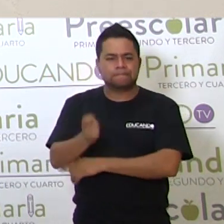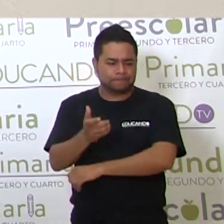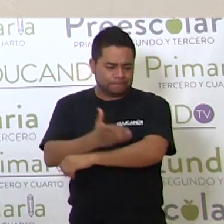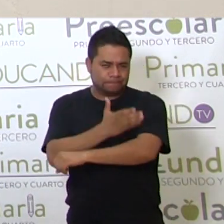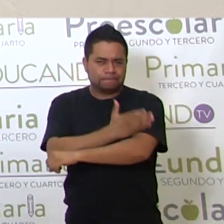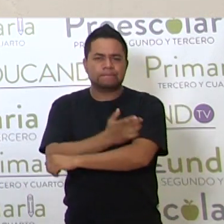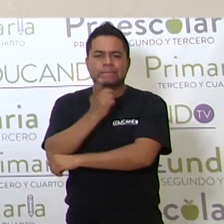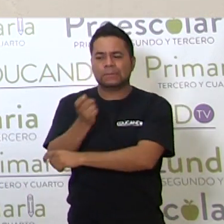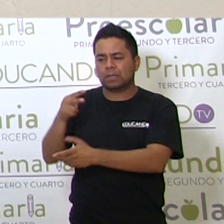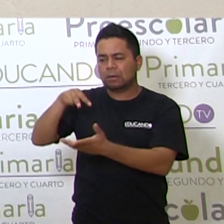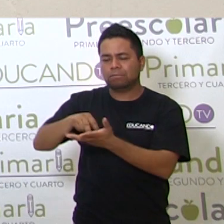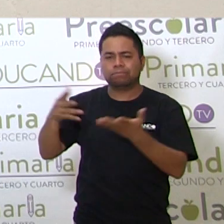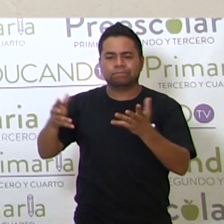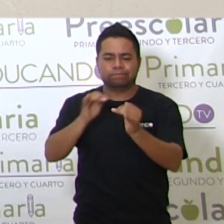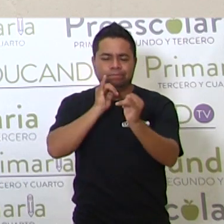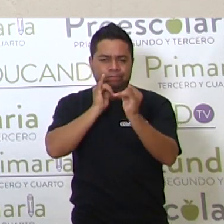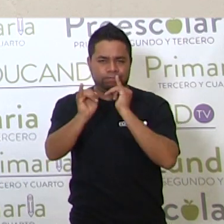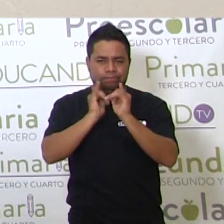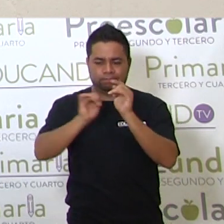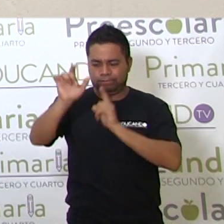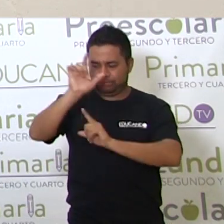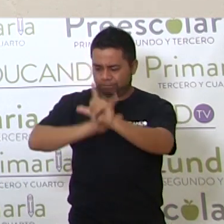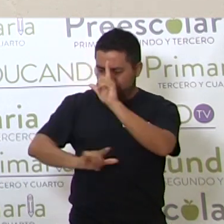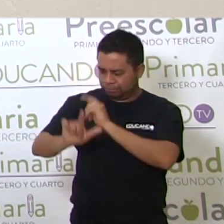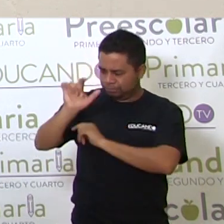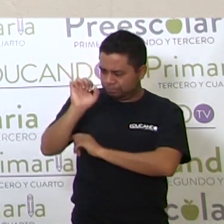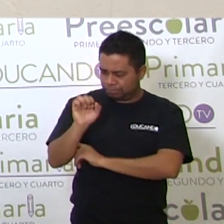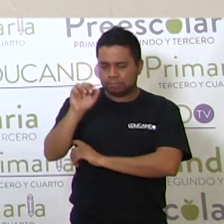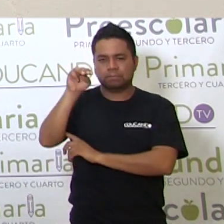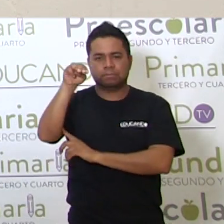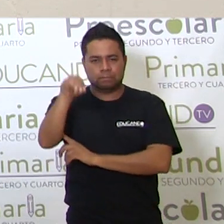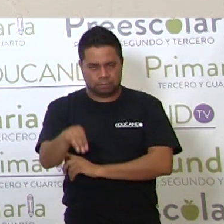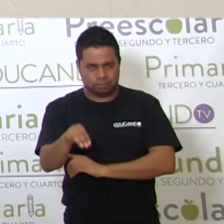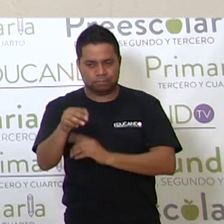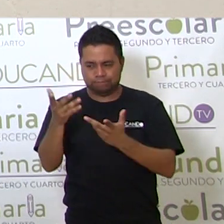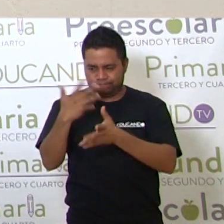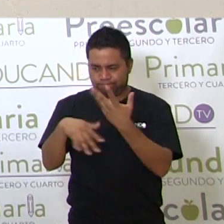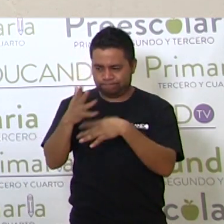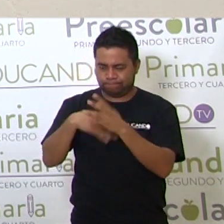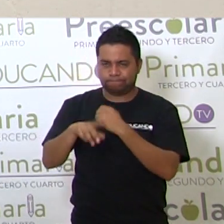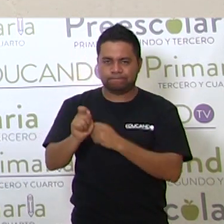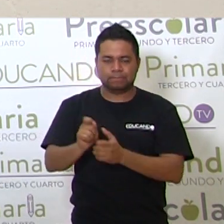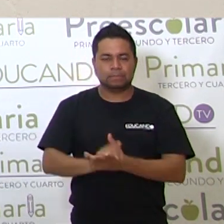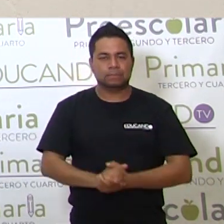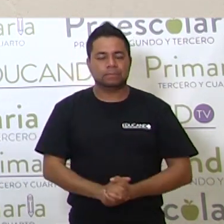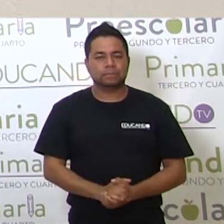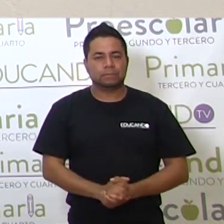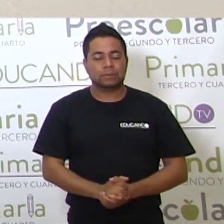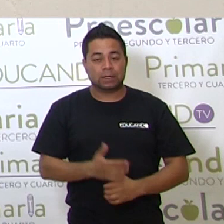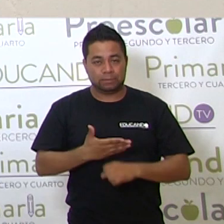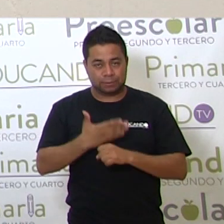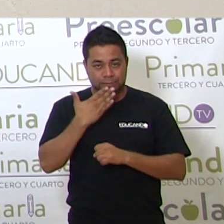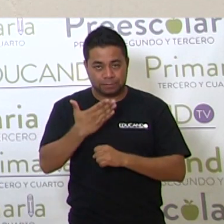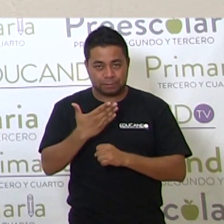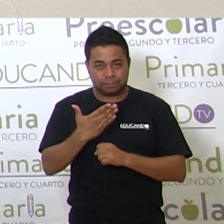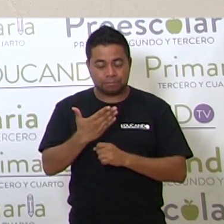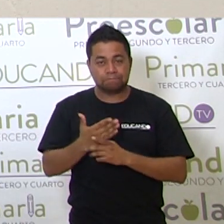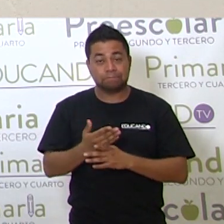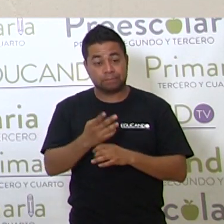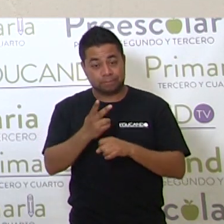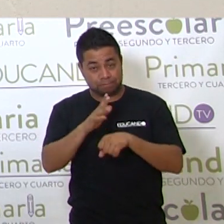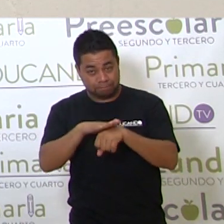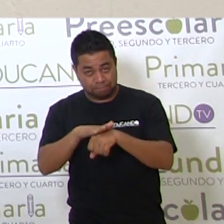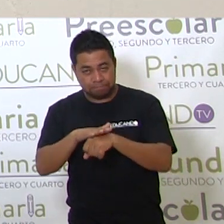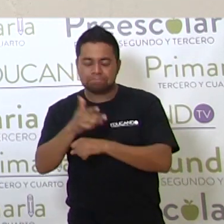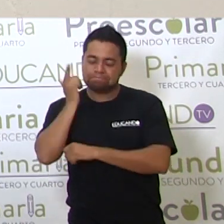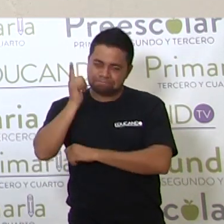compañero que está haciendo la interpretación en lengua de señas mexicanas. Pues muy bien, hecha la invitación,